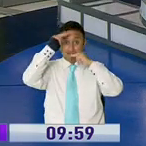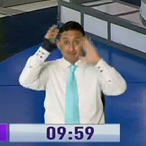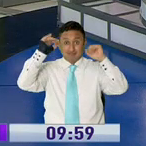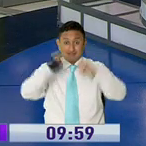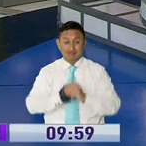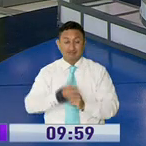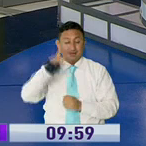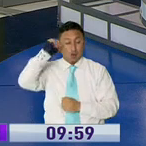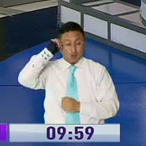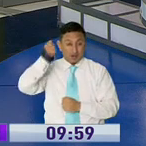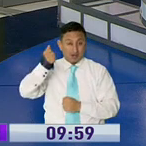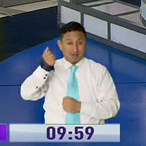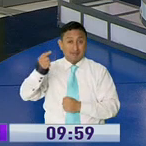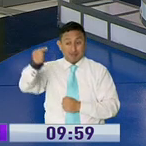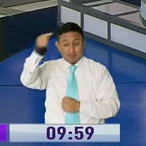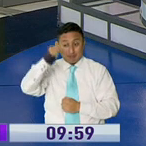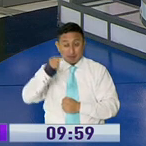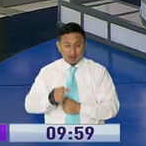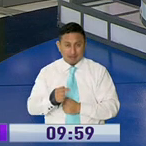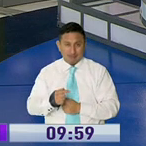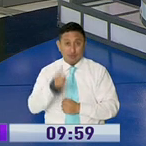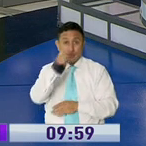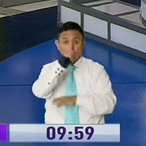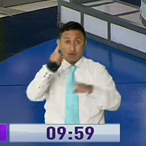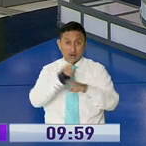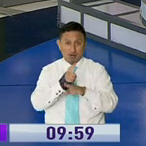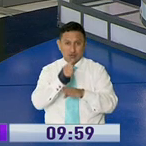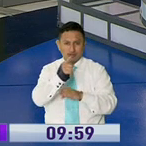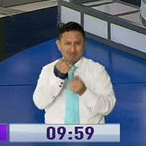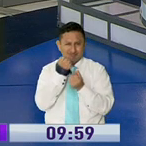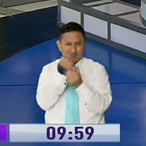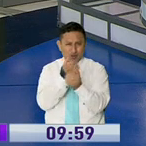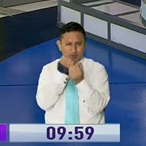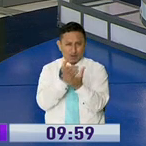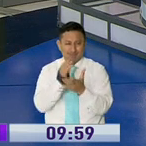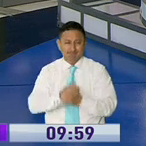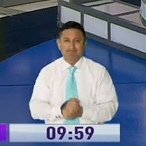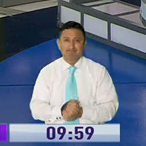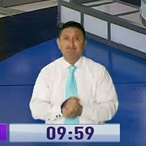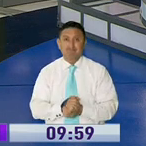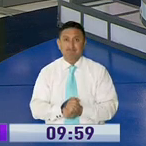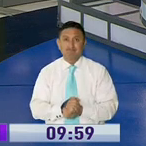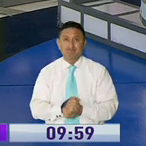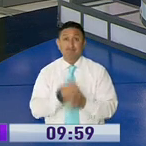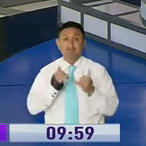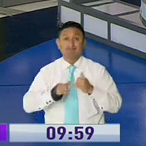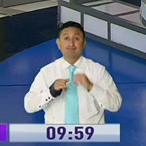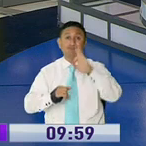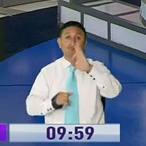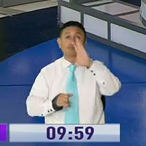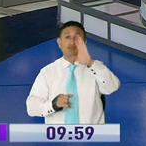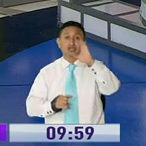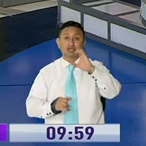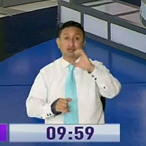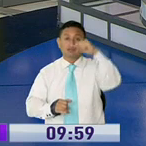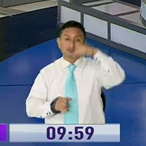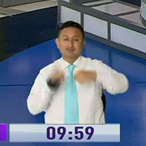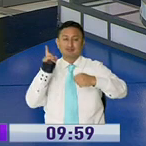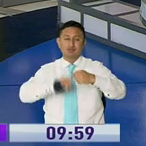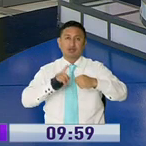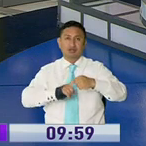que tenemos emisiones especiales para usted cada hora para que esté muy bien informado. Sigan con Televicentro desde